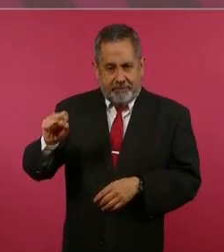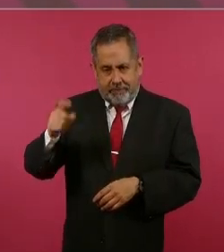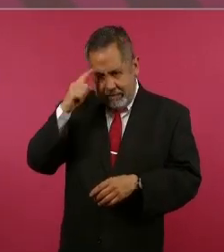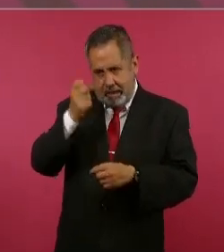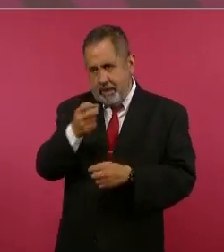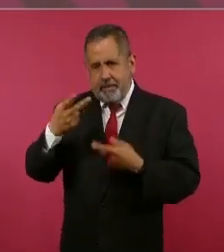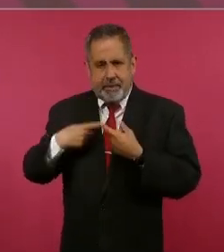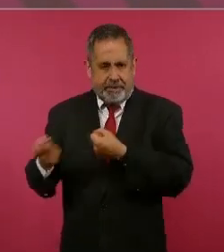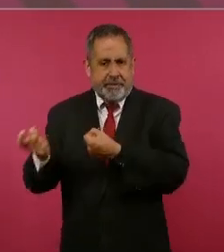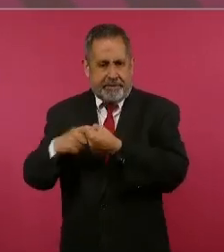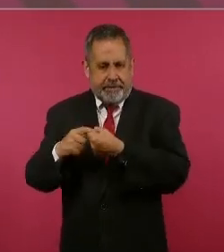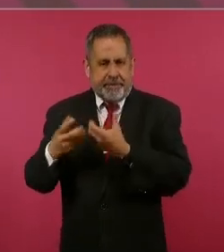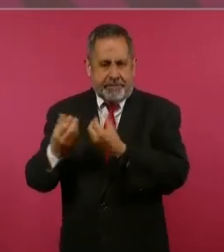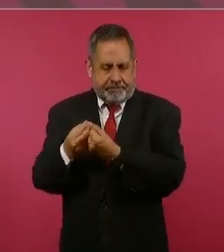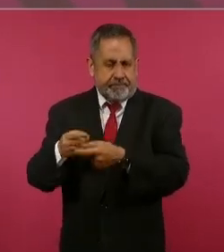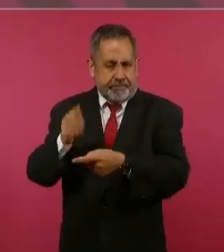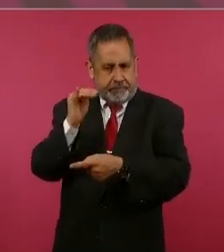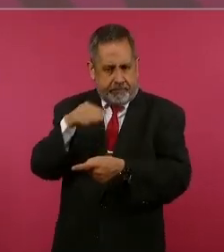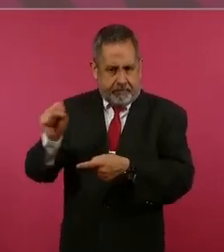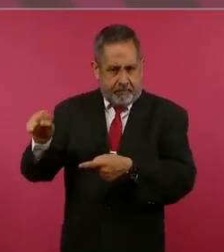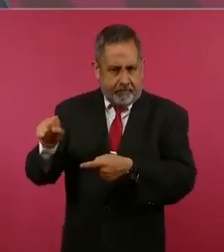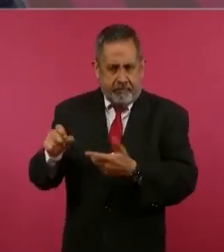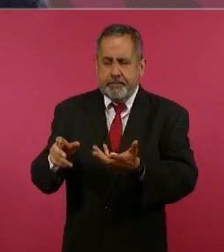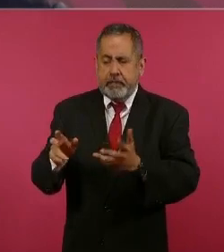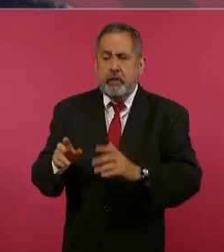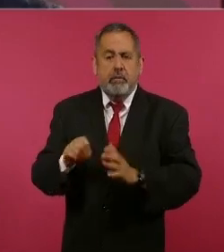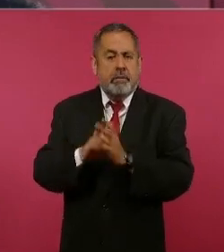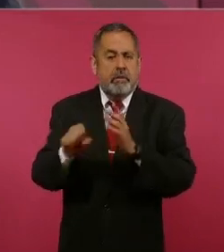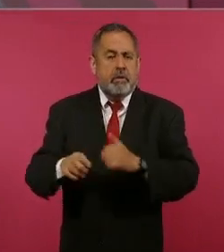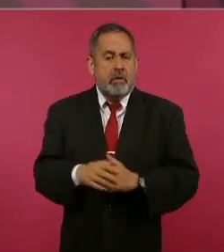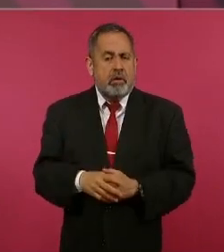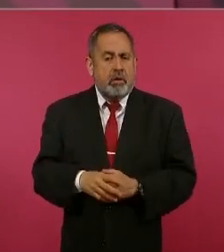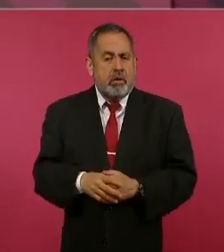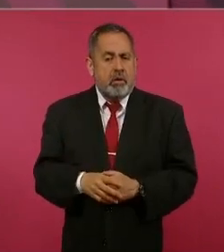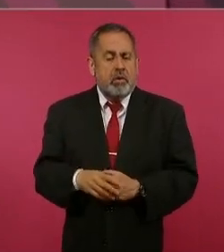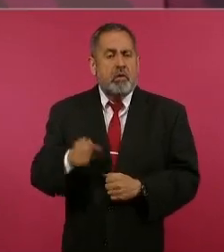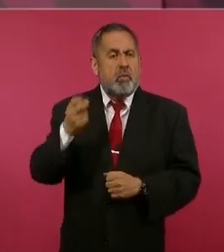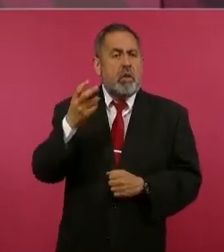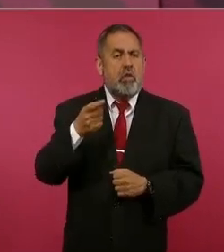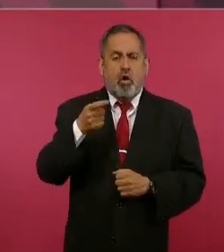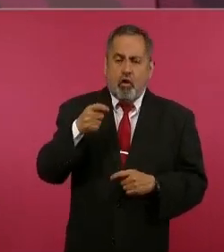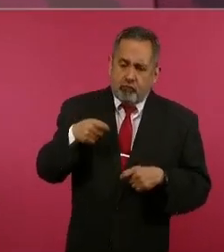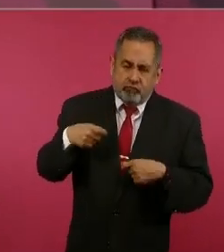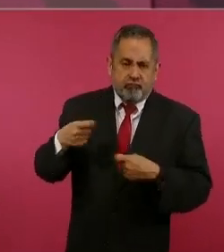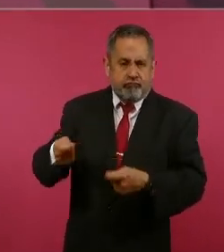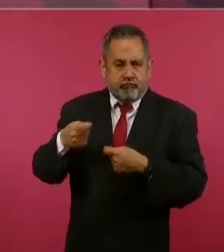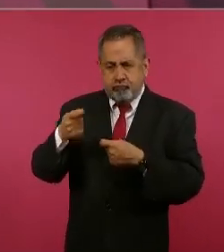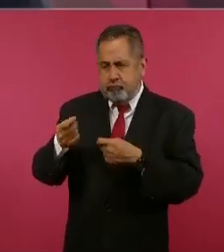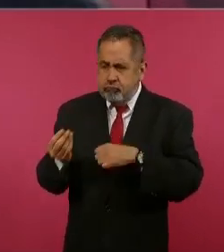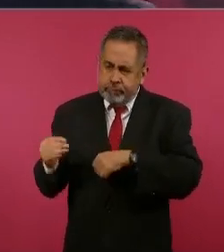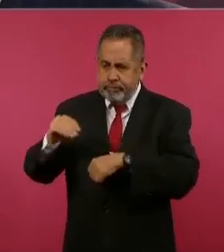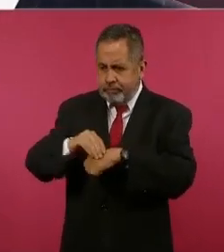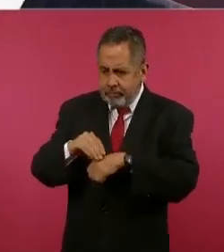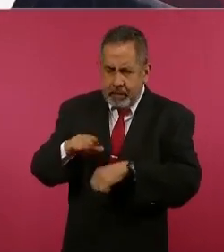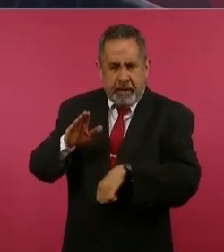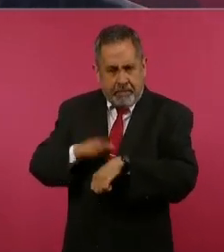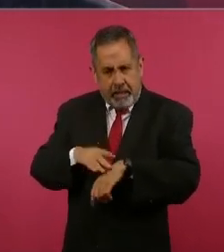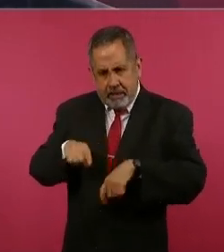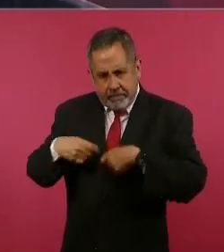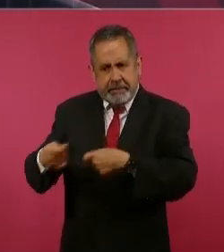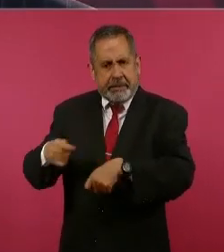derechohabientes, ¿sí?, ¿cuánto ha recibido, cuánto se han incrementado